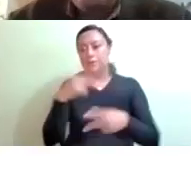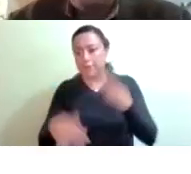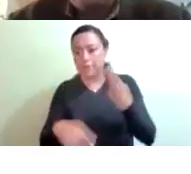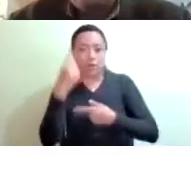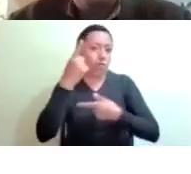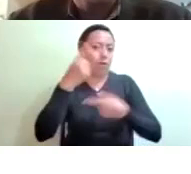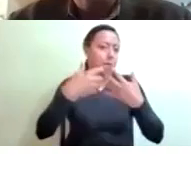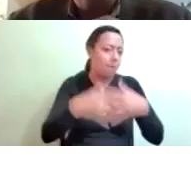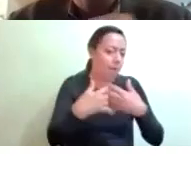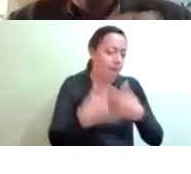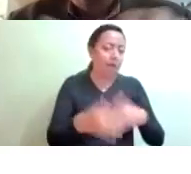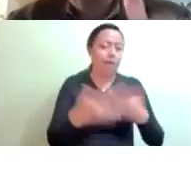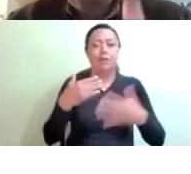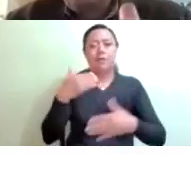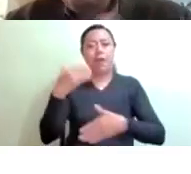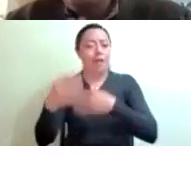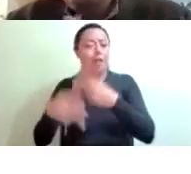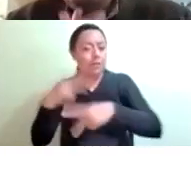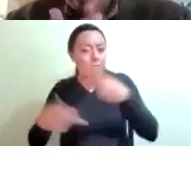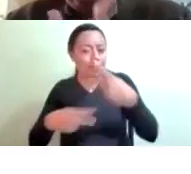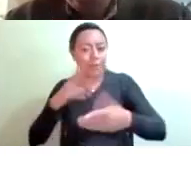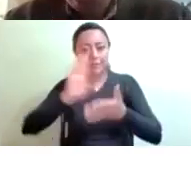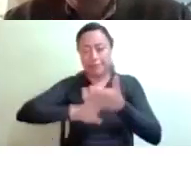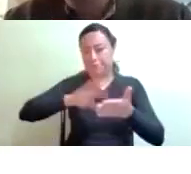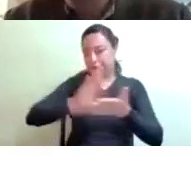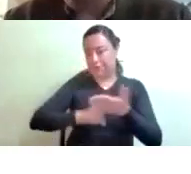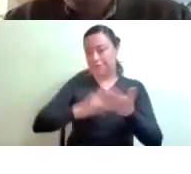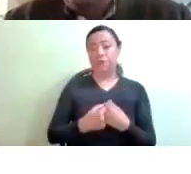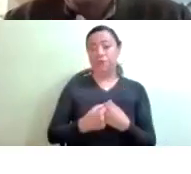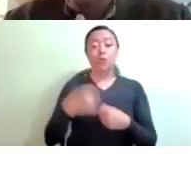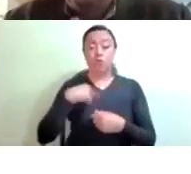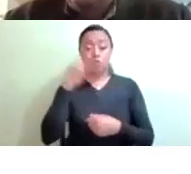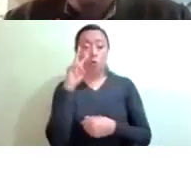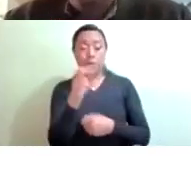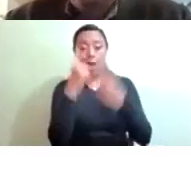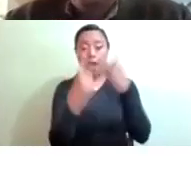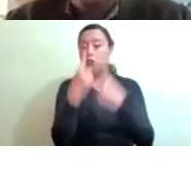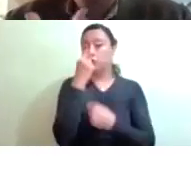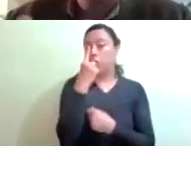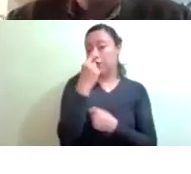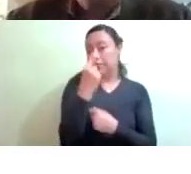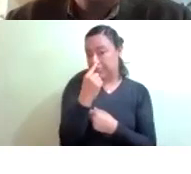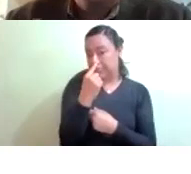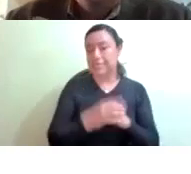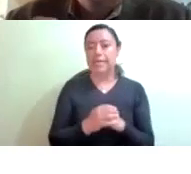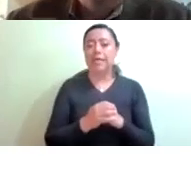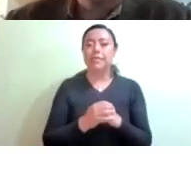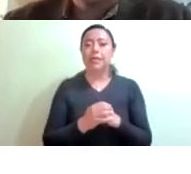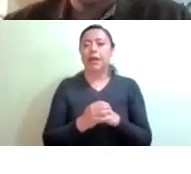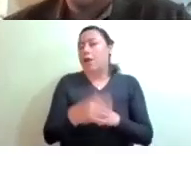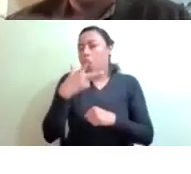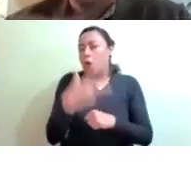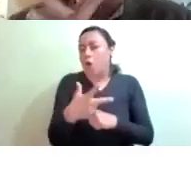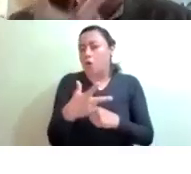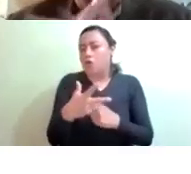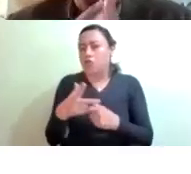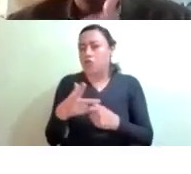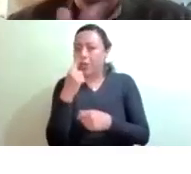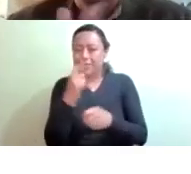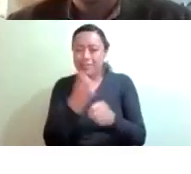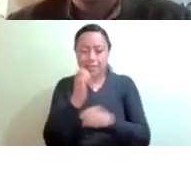apoyan a prestarles papel. Me tocó ver policías haciendo entre 8 agentes de la policía estatal un IPH, otros haciendo el registro